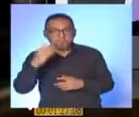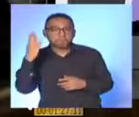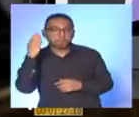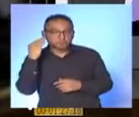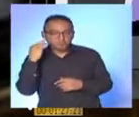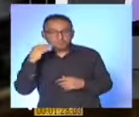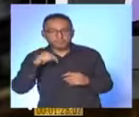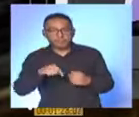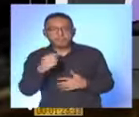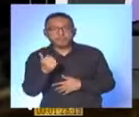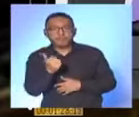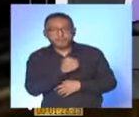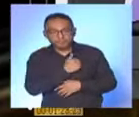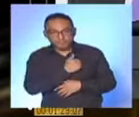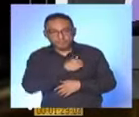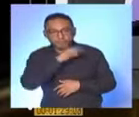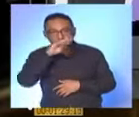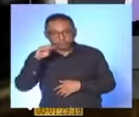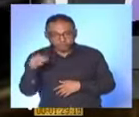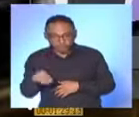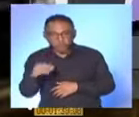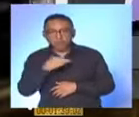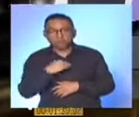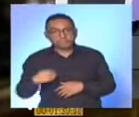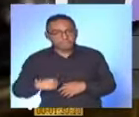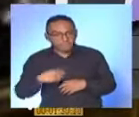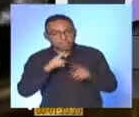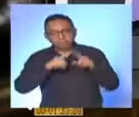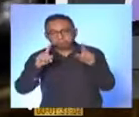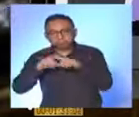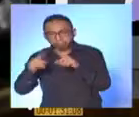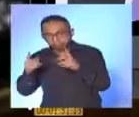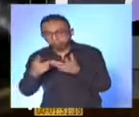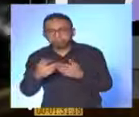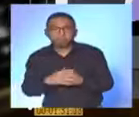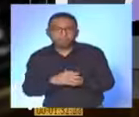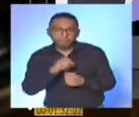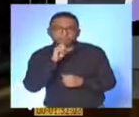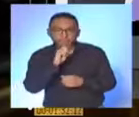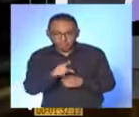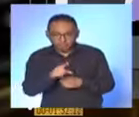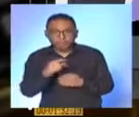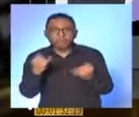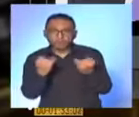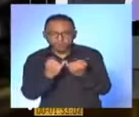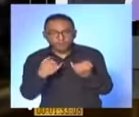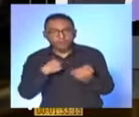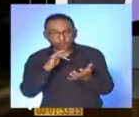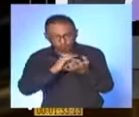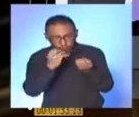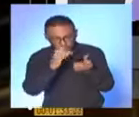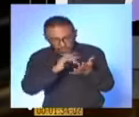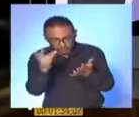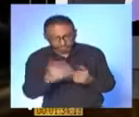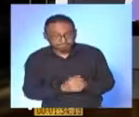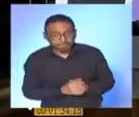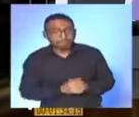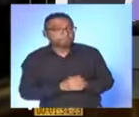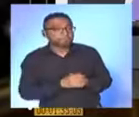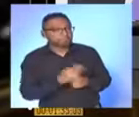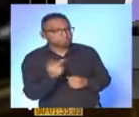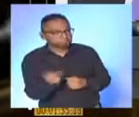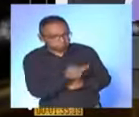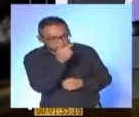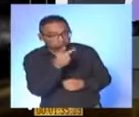en la capital michoacana, en varios municipios e inclusive en otros países a sus órdenes. Muchas gracias. Secretario, iniciamos